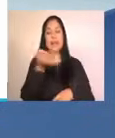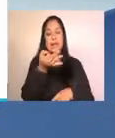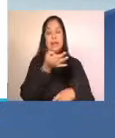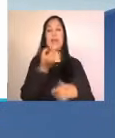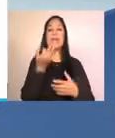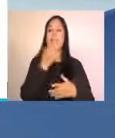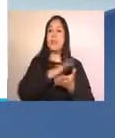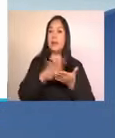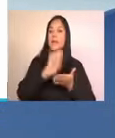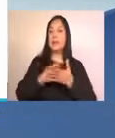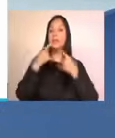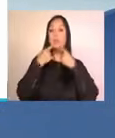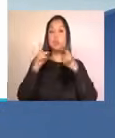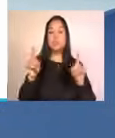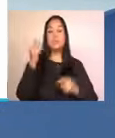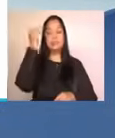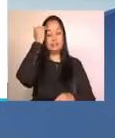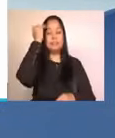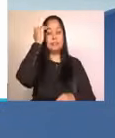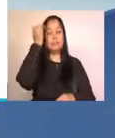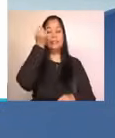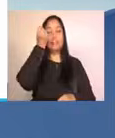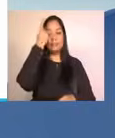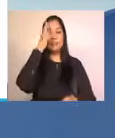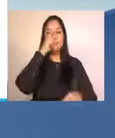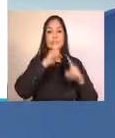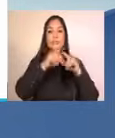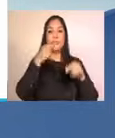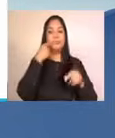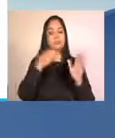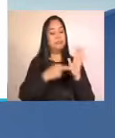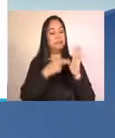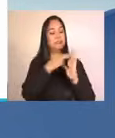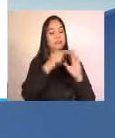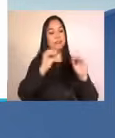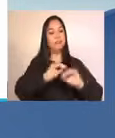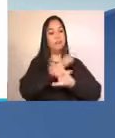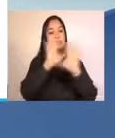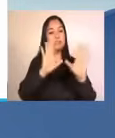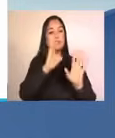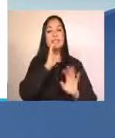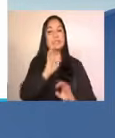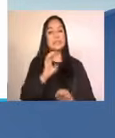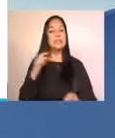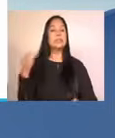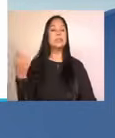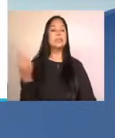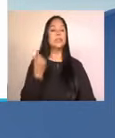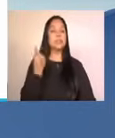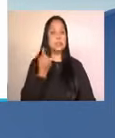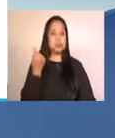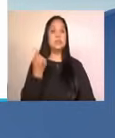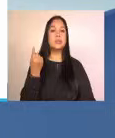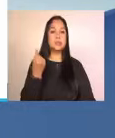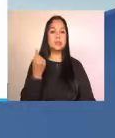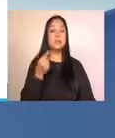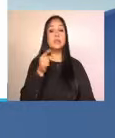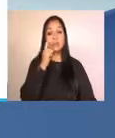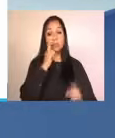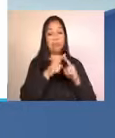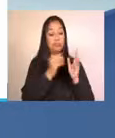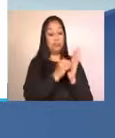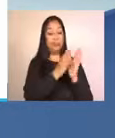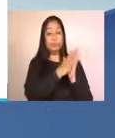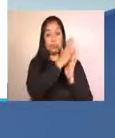público entendemos y estamos convencidos de que las normas de transparencia son una parte fundamental, y que así ha quedado